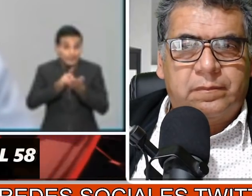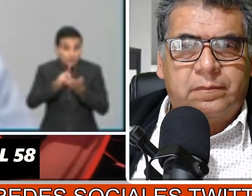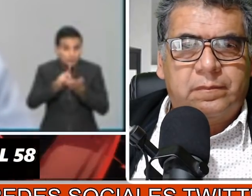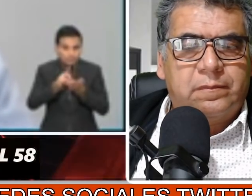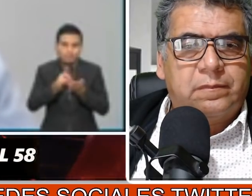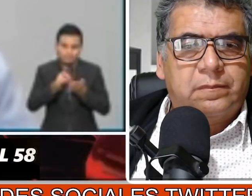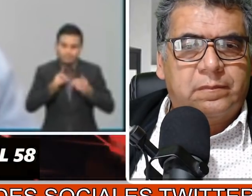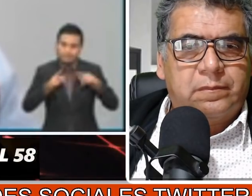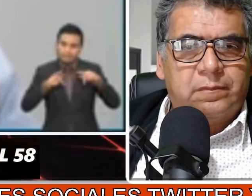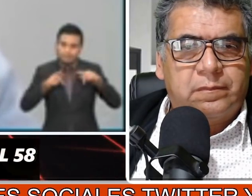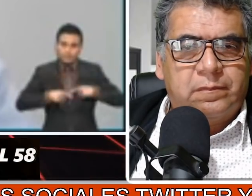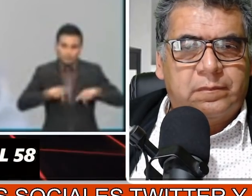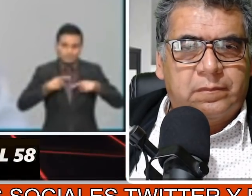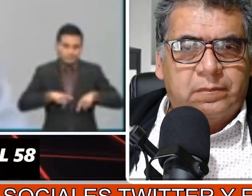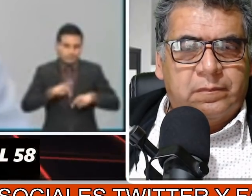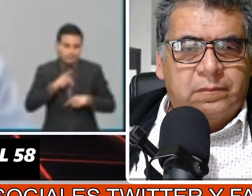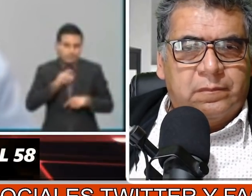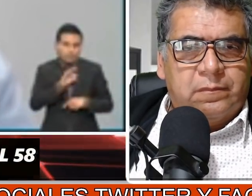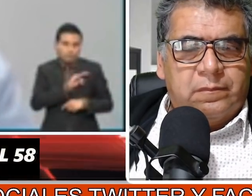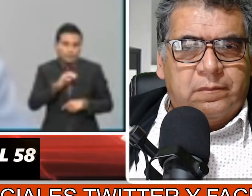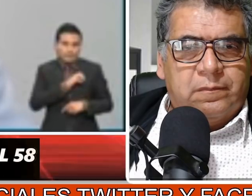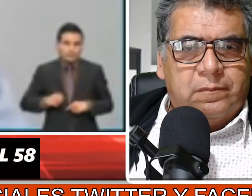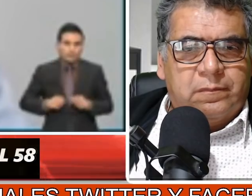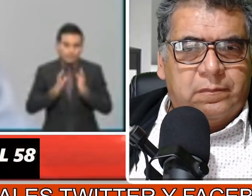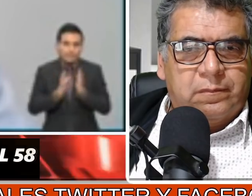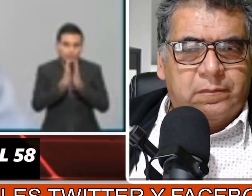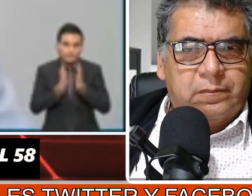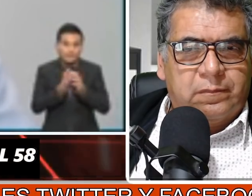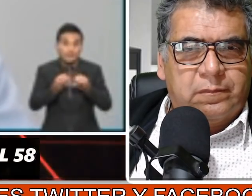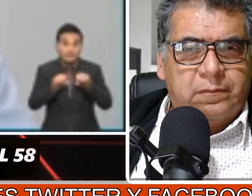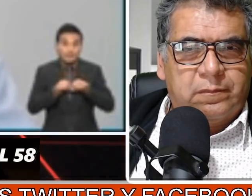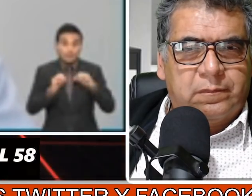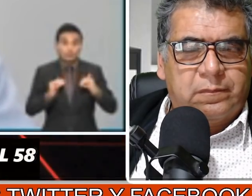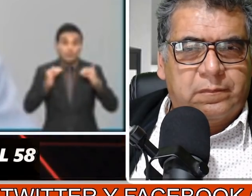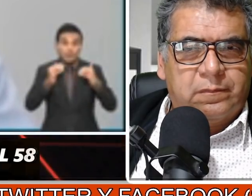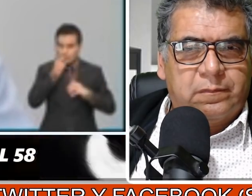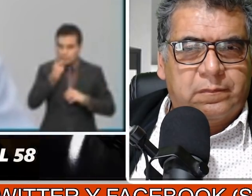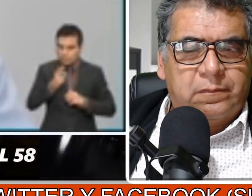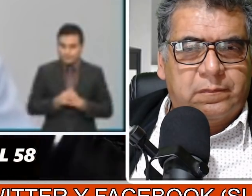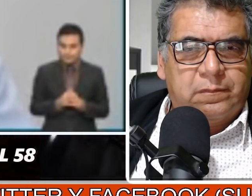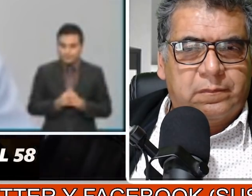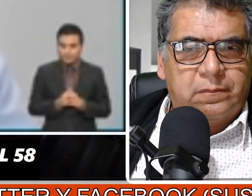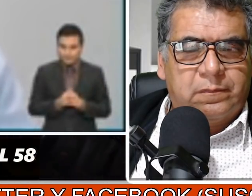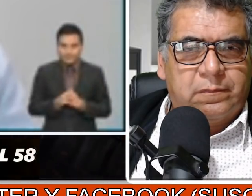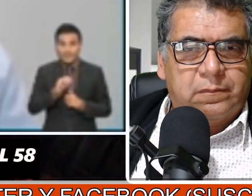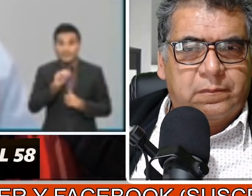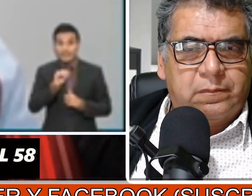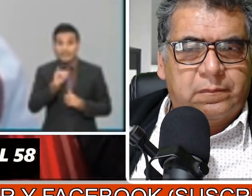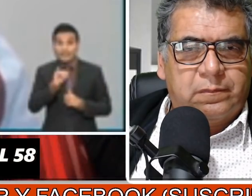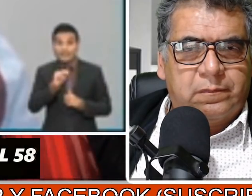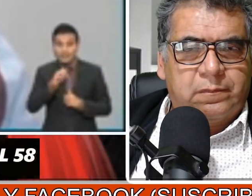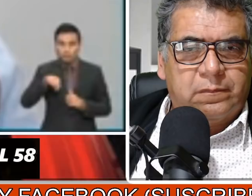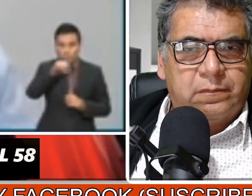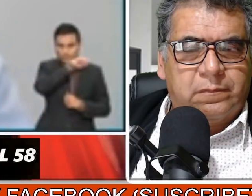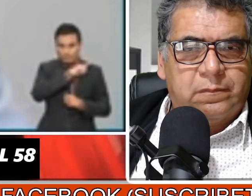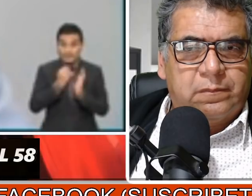la ciudadanía a ser votado. Dijo la sala superior: la conclusión de la autoridad responsable, o sea, de